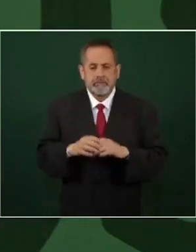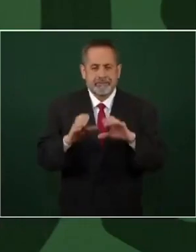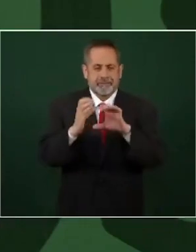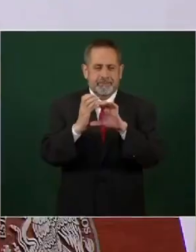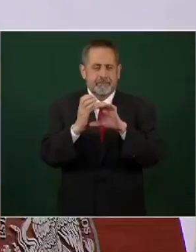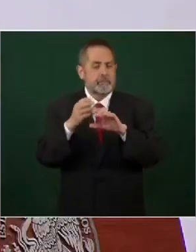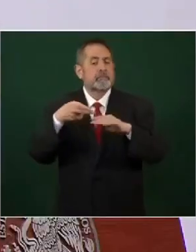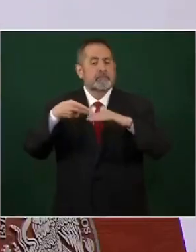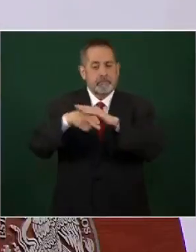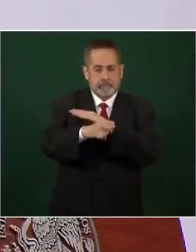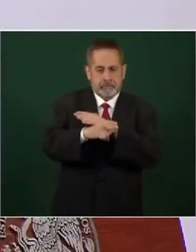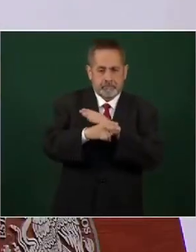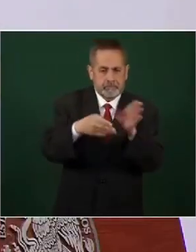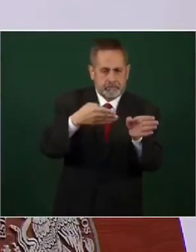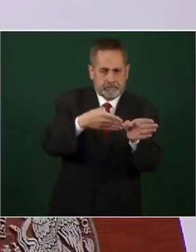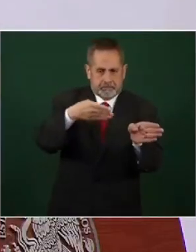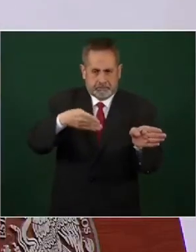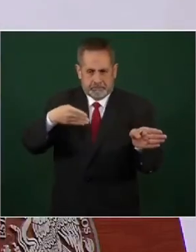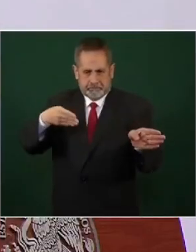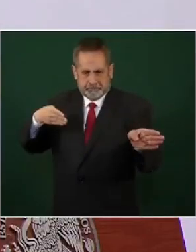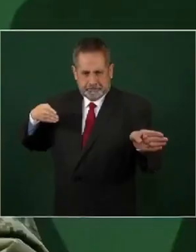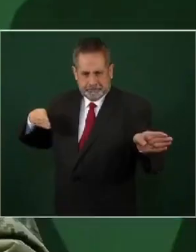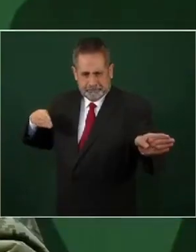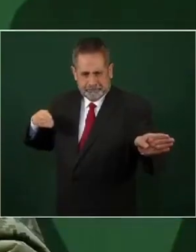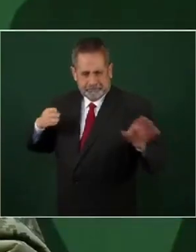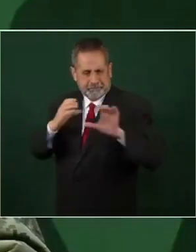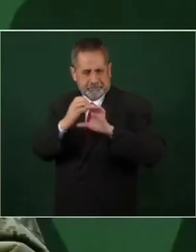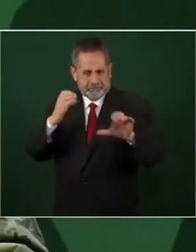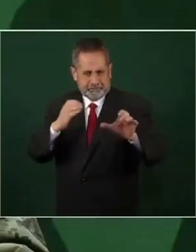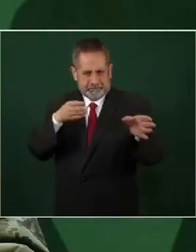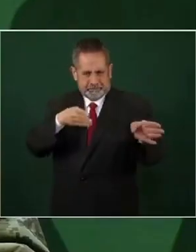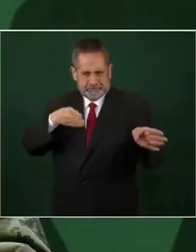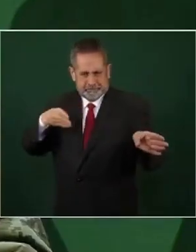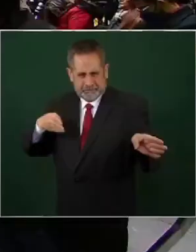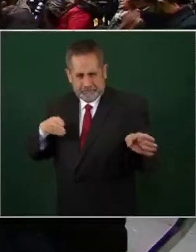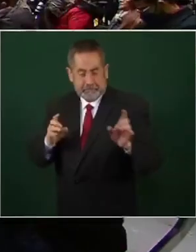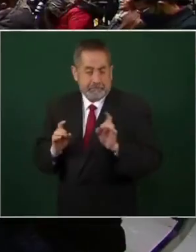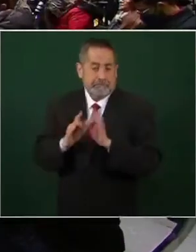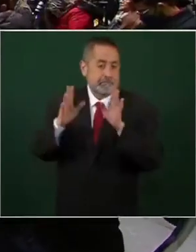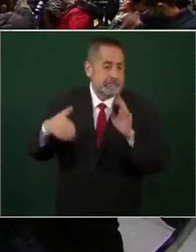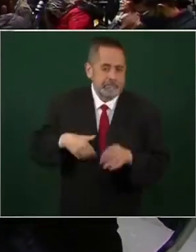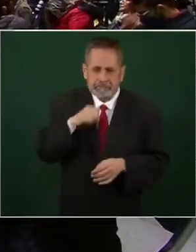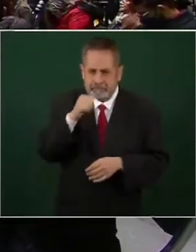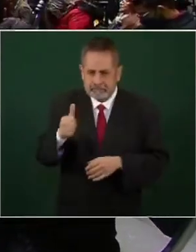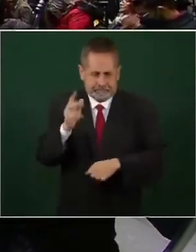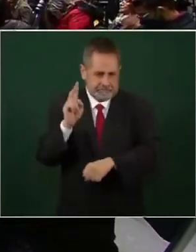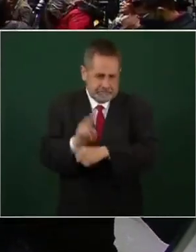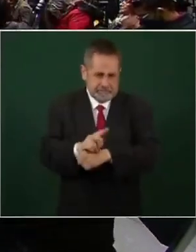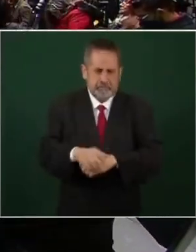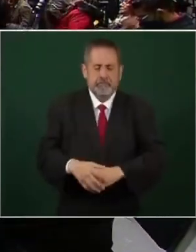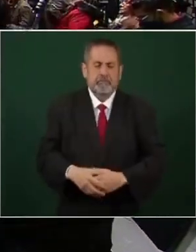vagones no se les suscite algún incidente. ¿Intento de sabotaje o que